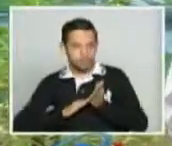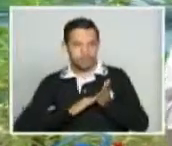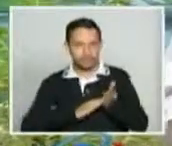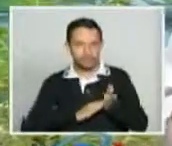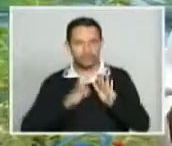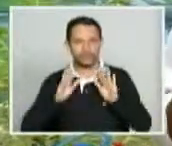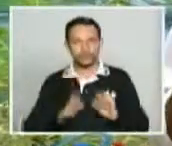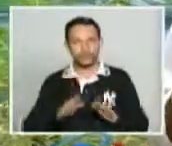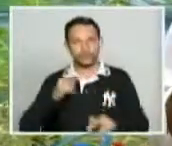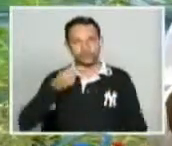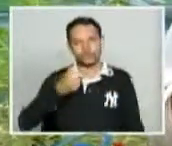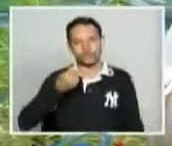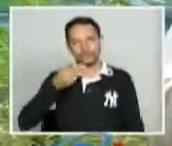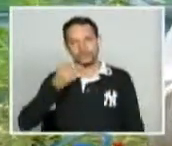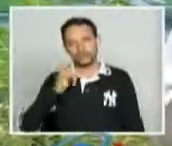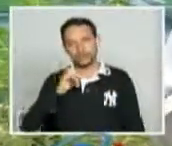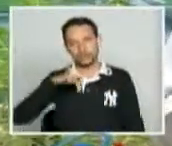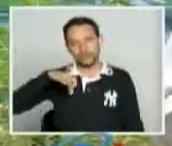llama